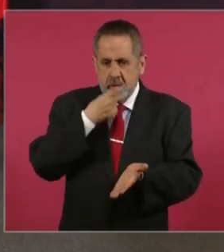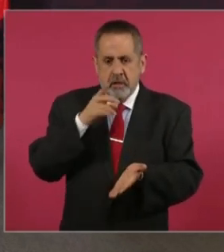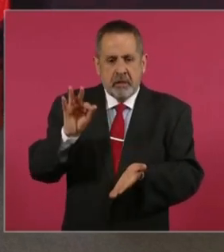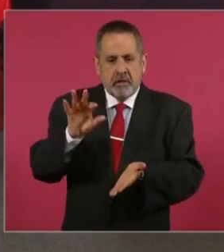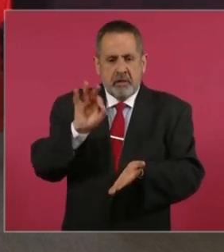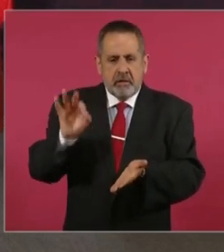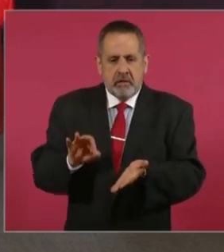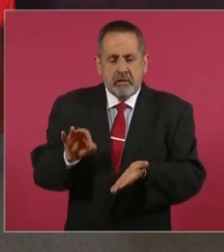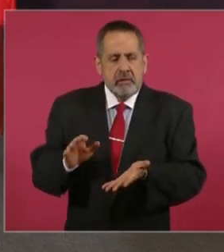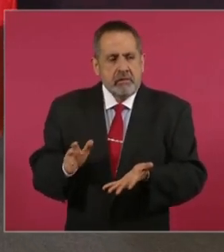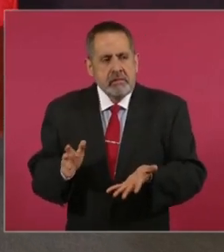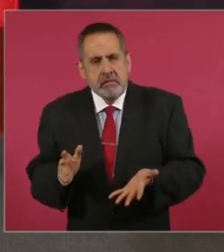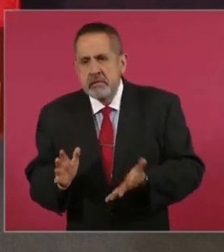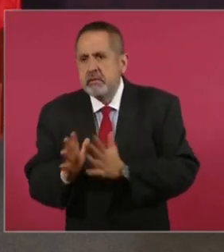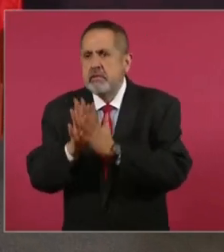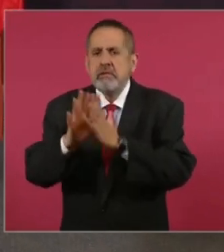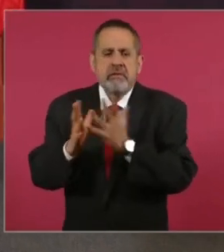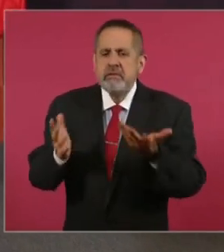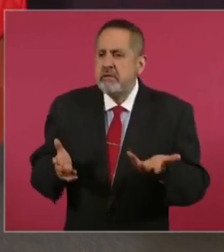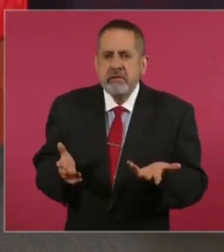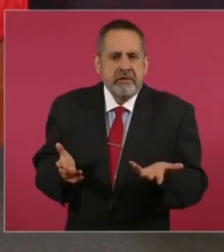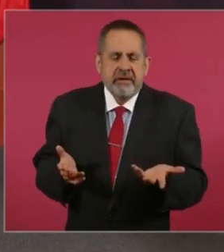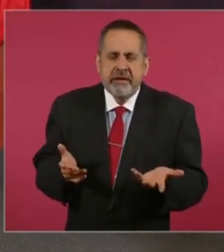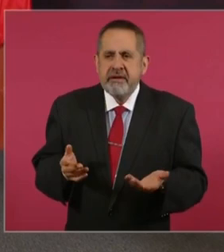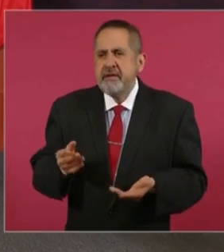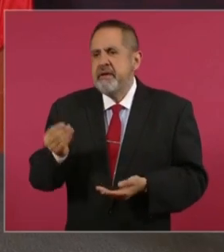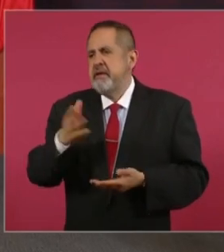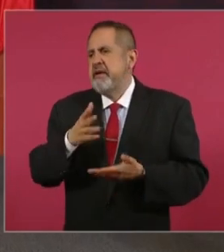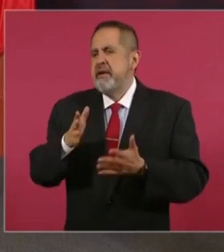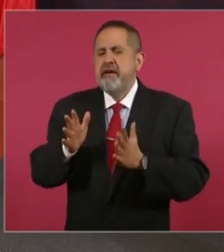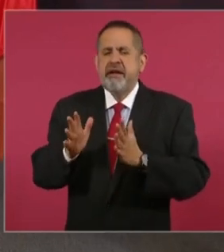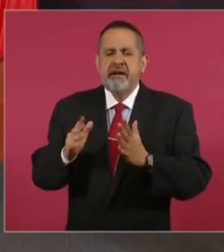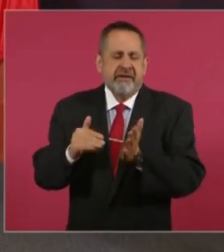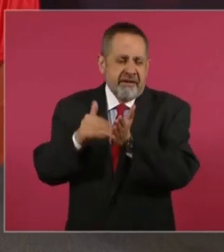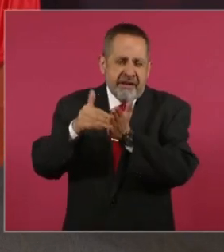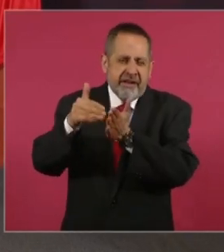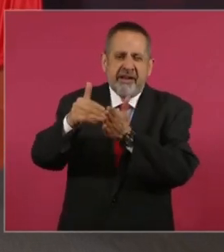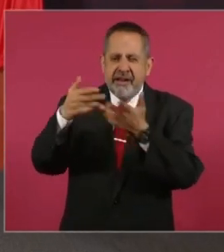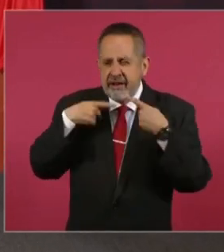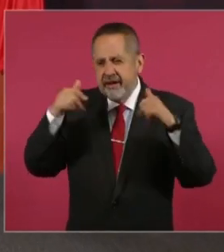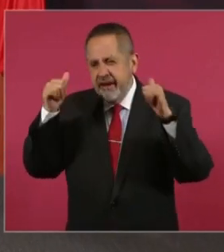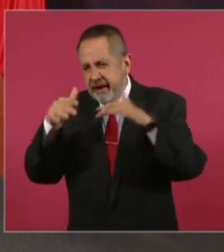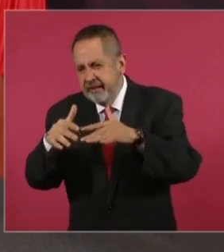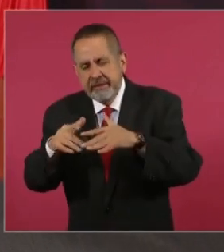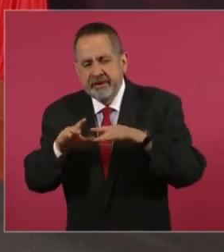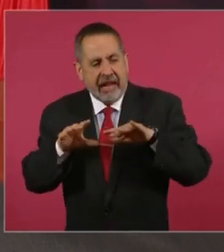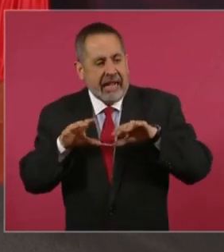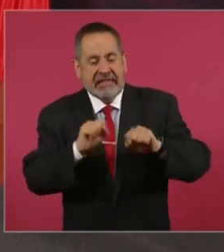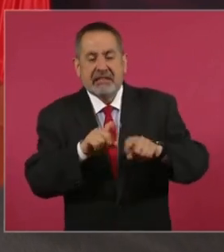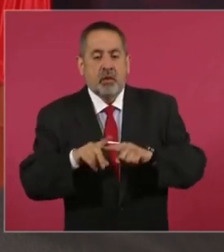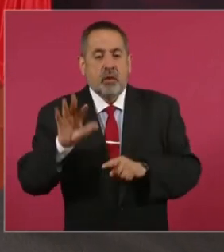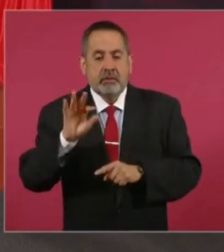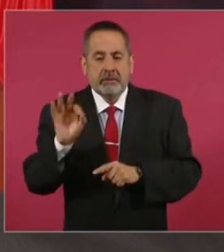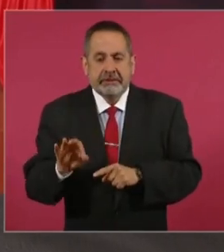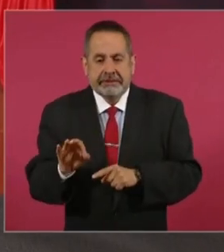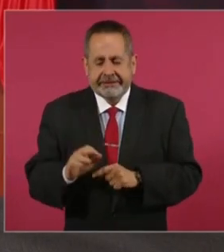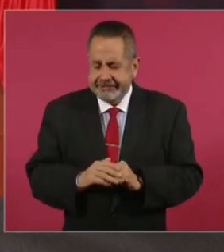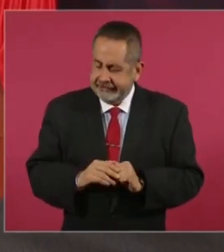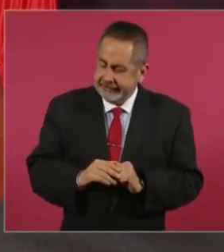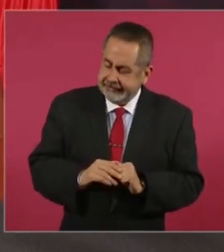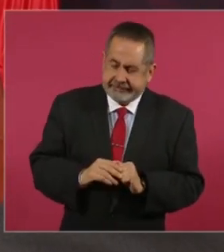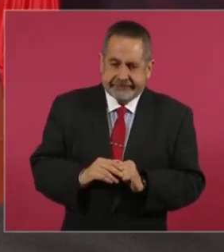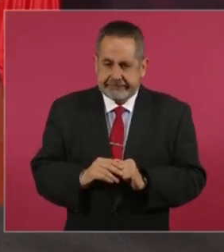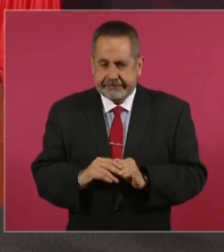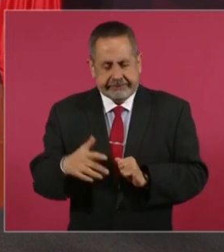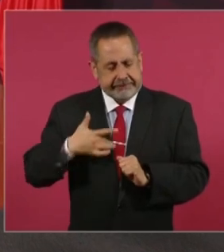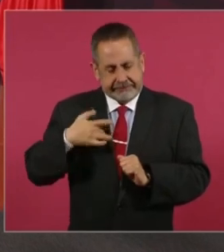aunque participen millones, si no llegan, entonces vamos a bajar